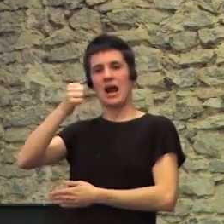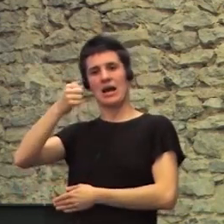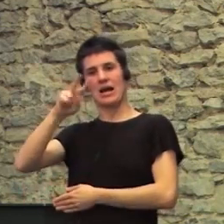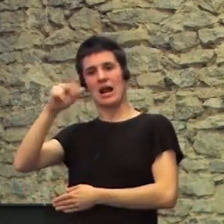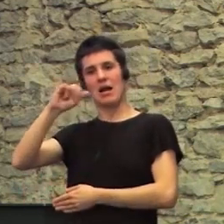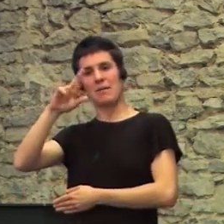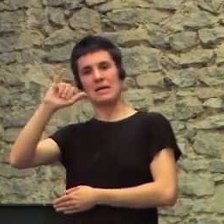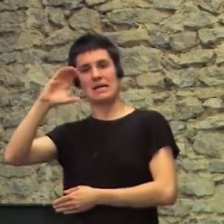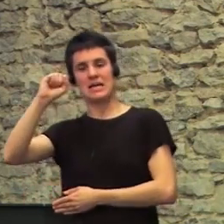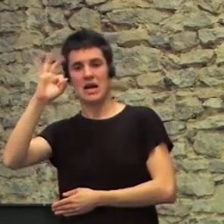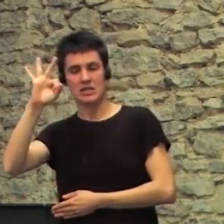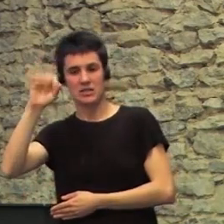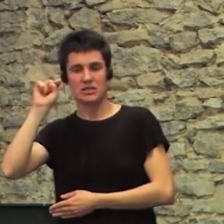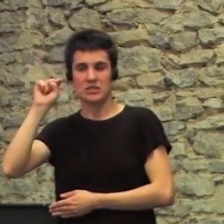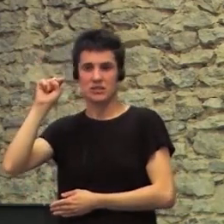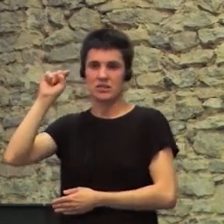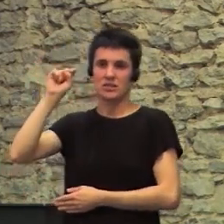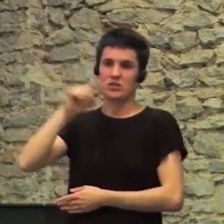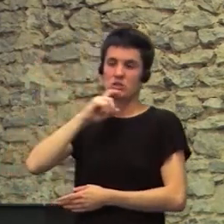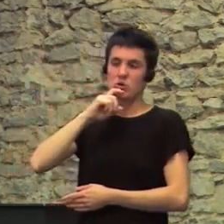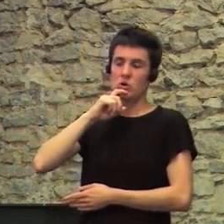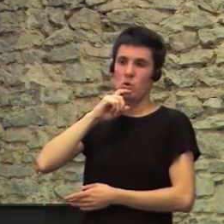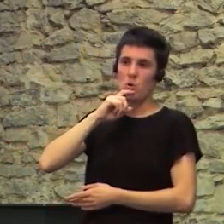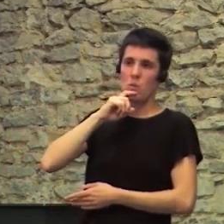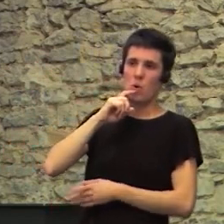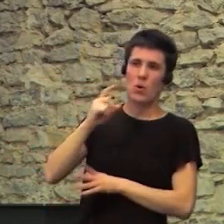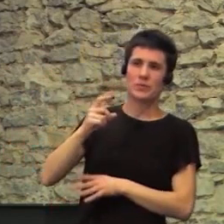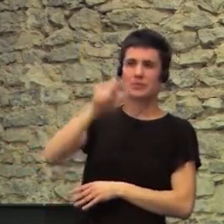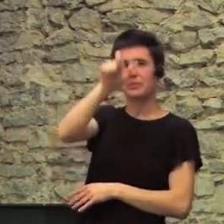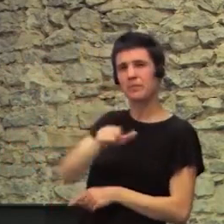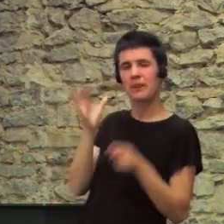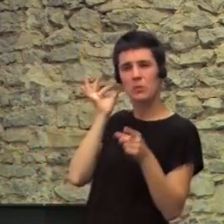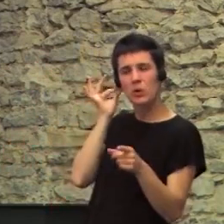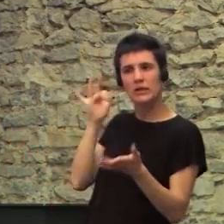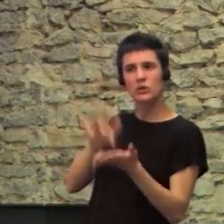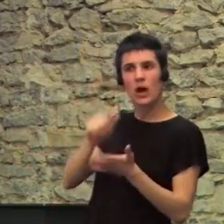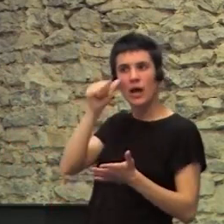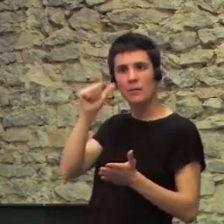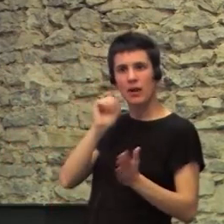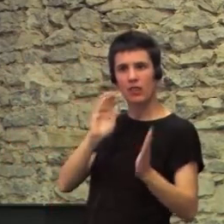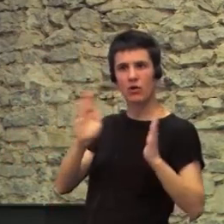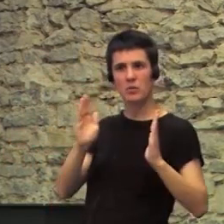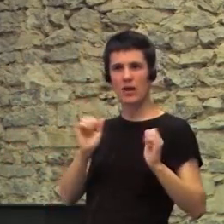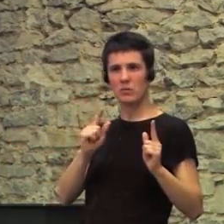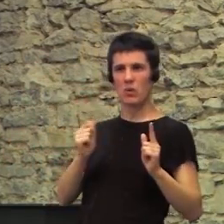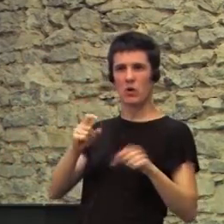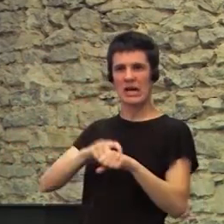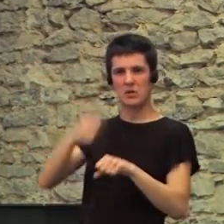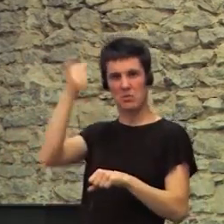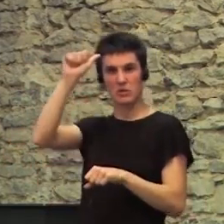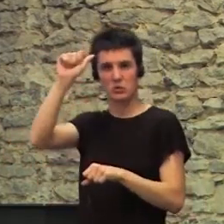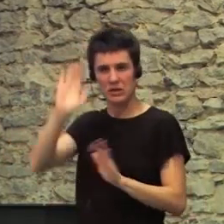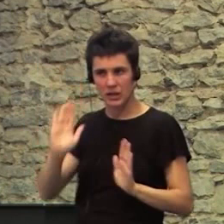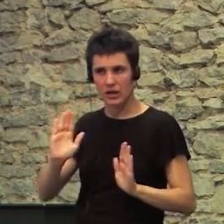como una especie de masculinización que había en las mujeres cuando estaban embarazadas. Luego de